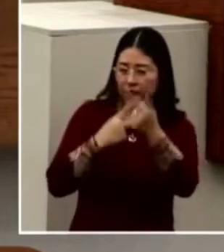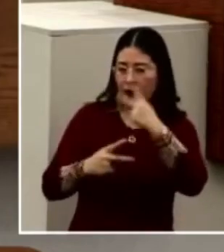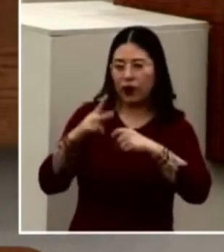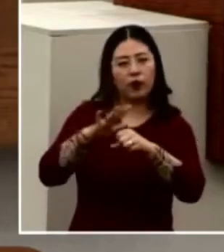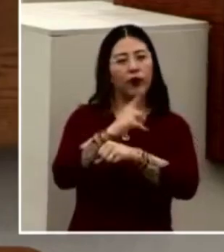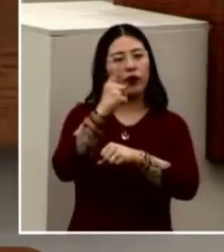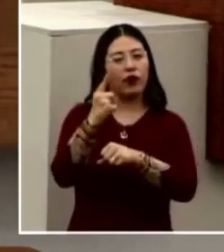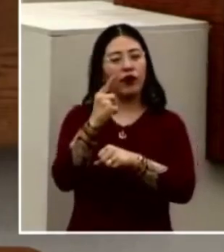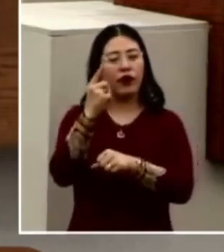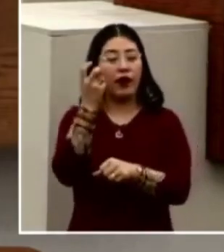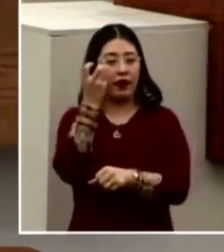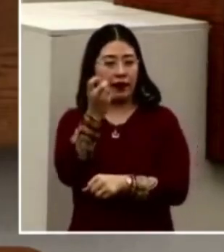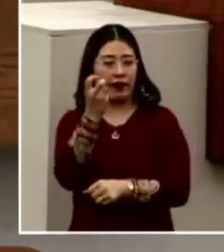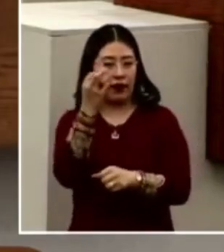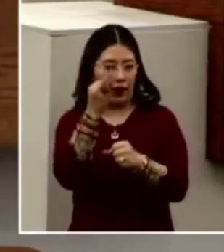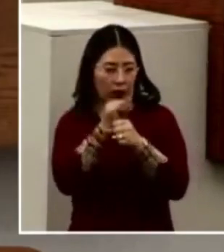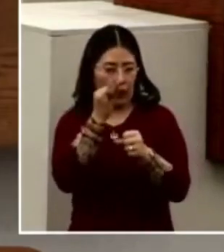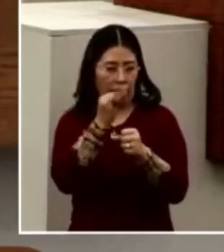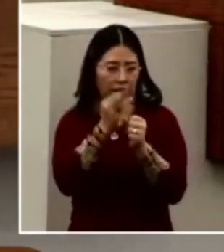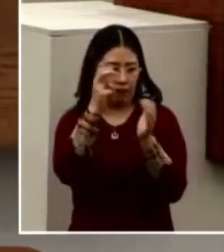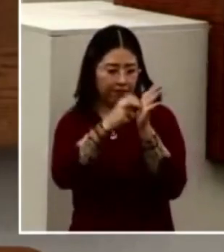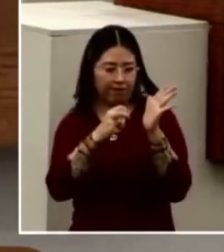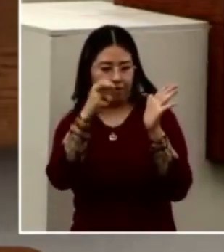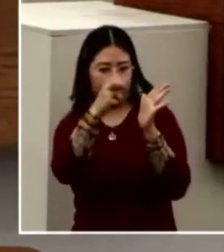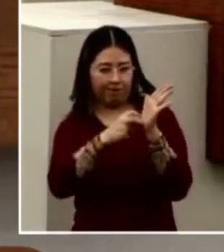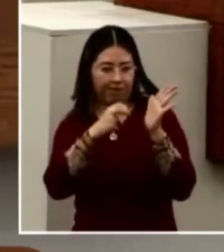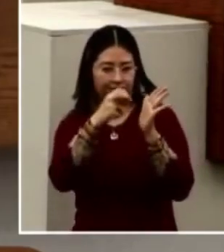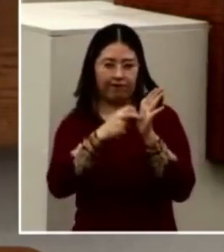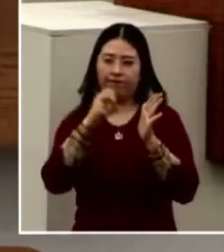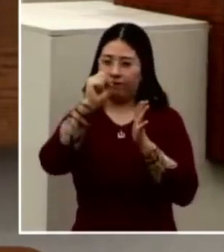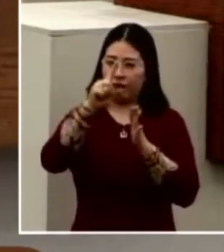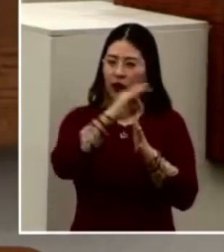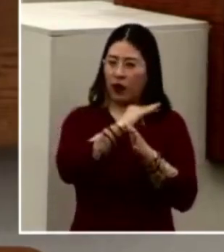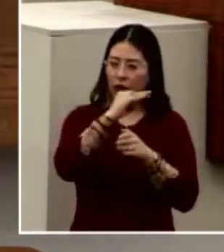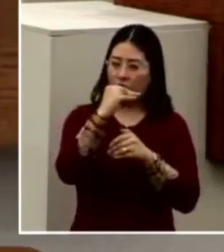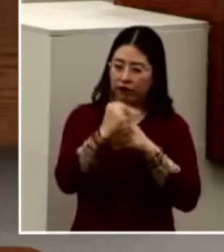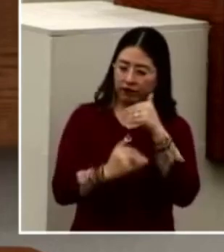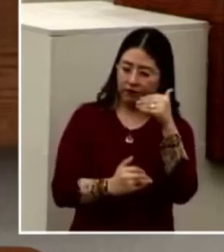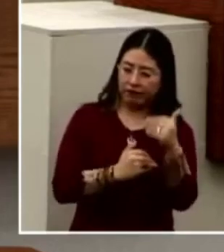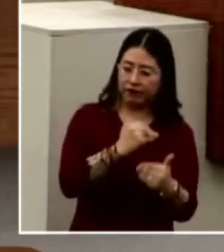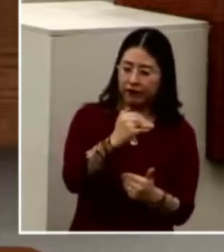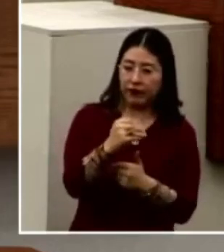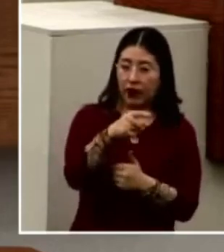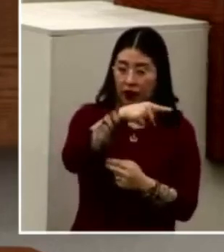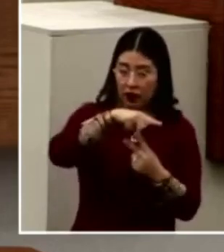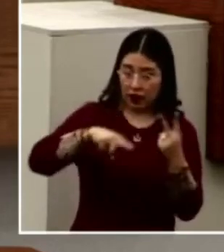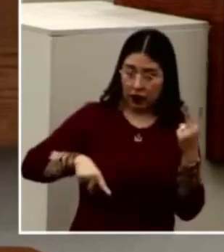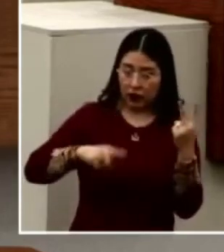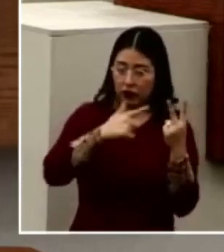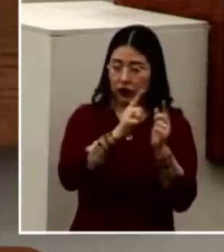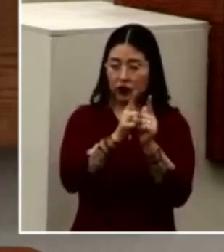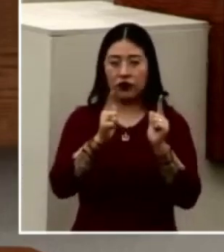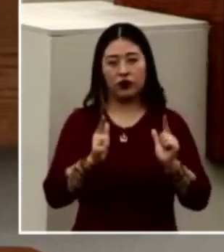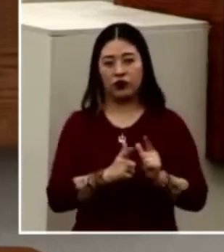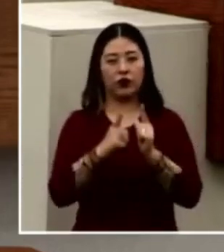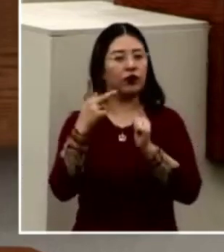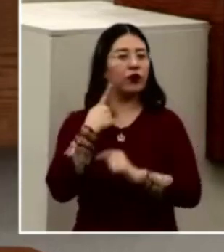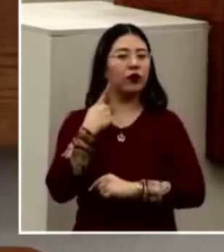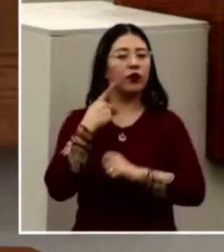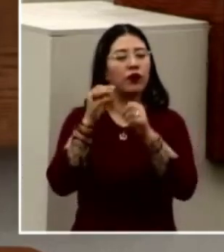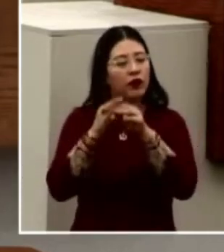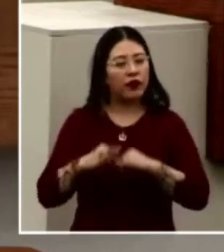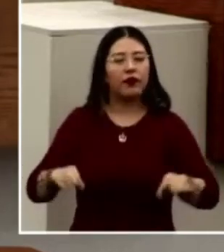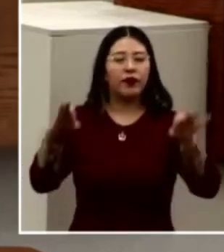porque para esta reforma, o para que esta reforma transitara, ellos fueron parte